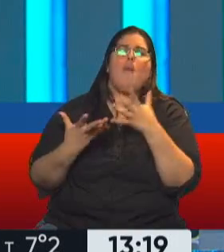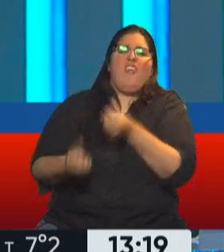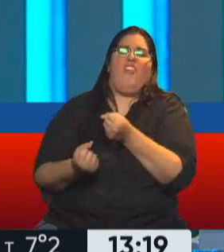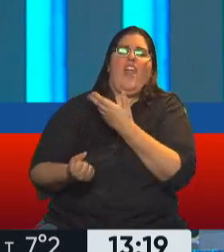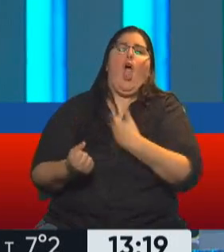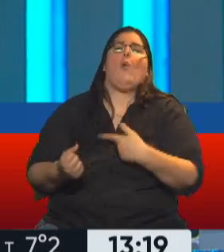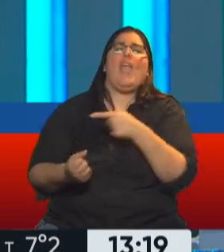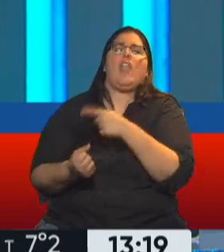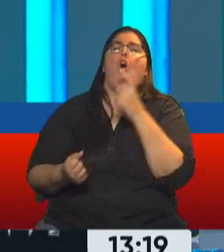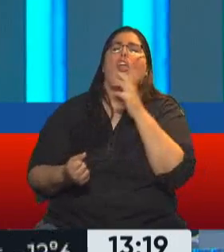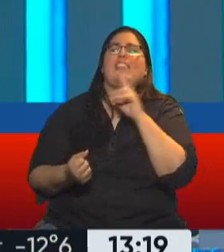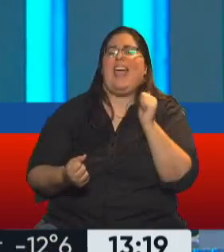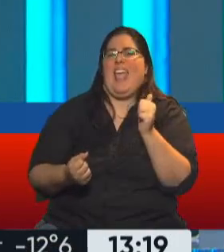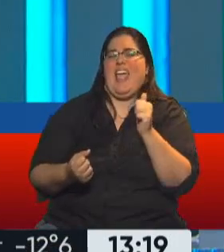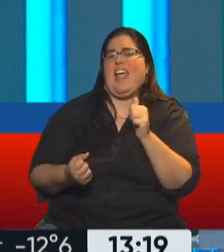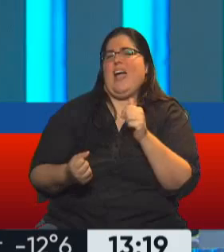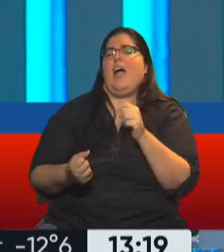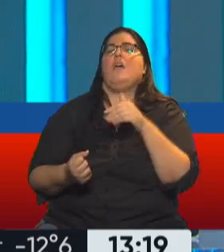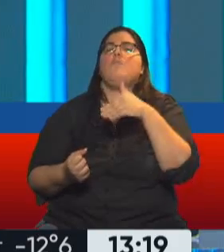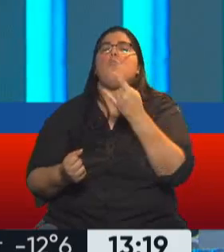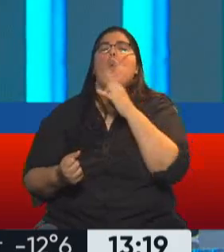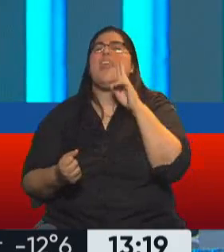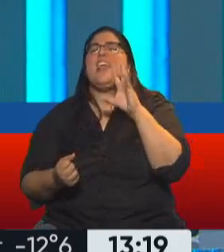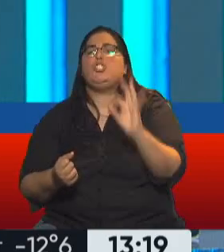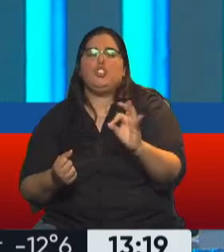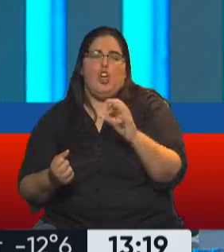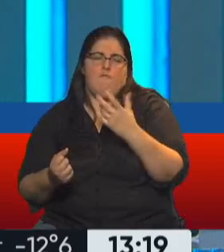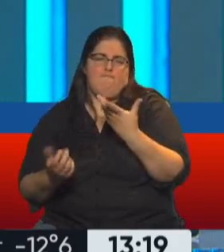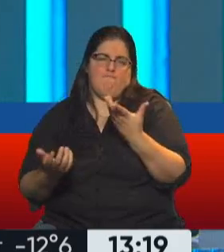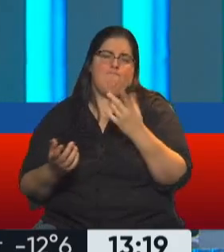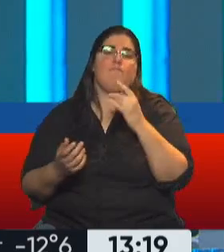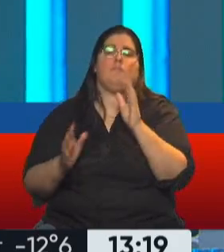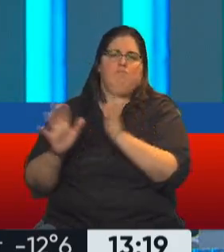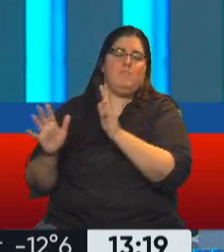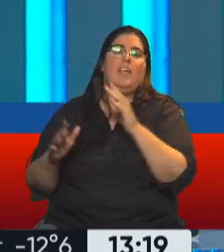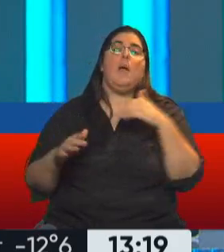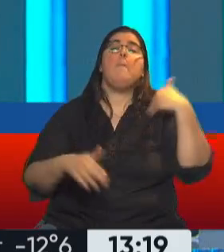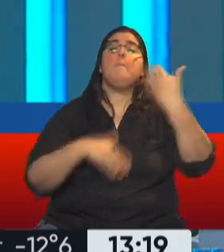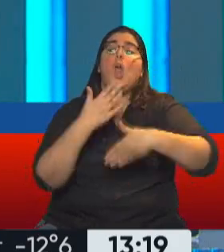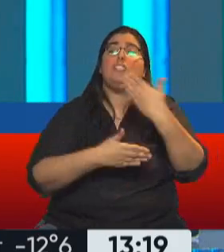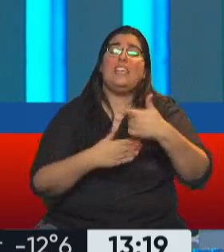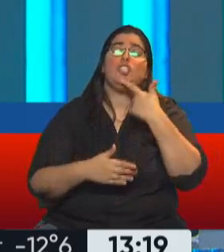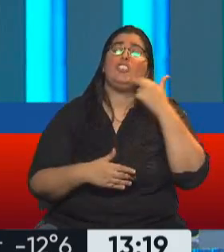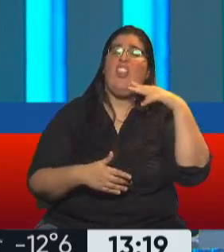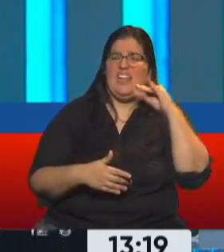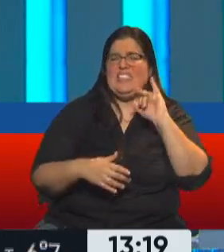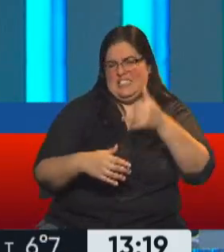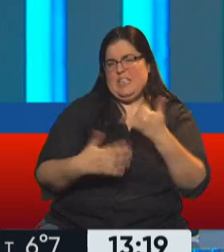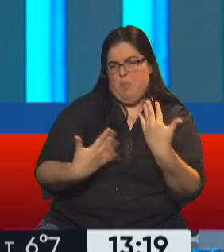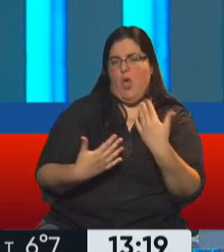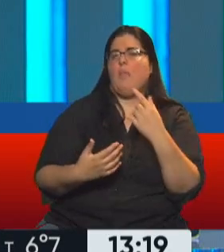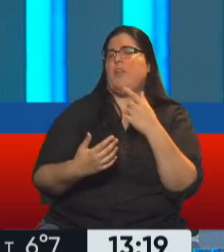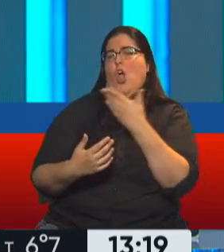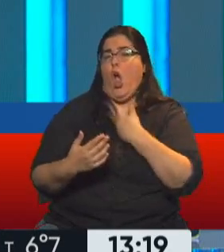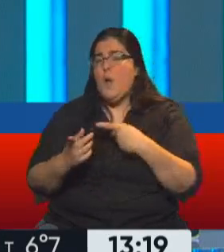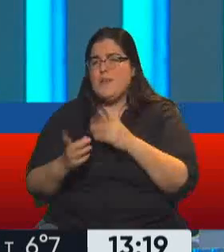de Ortega y Rosa Murillo en particular, sí el proceso sandinista, y ver cómo esto se va. Por un lado, como decís vos, tiene una deriva